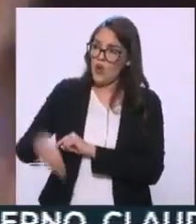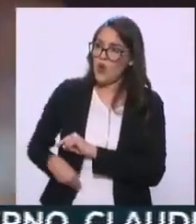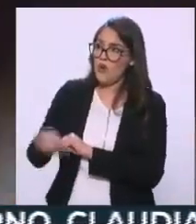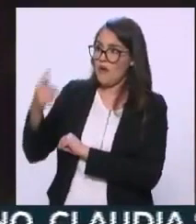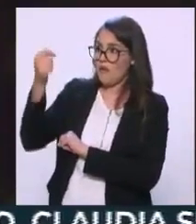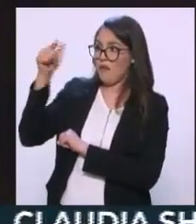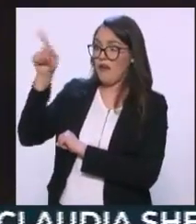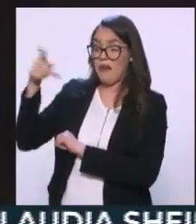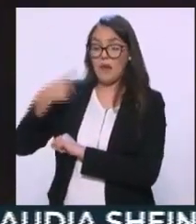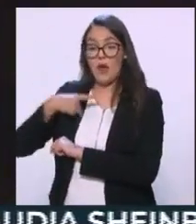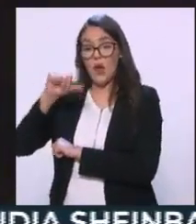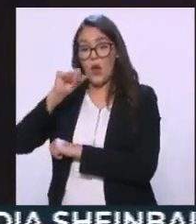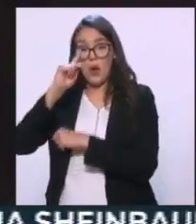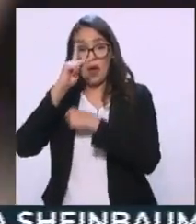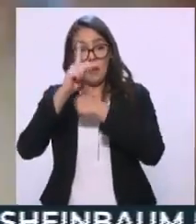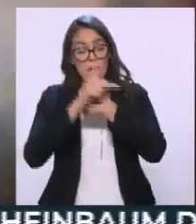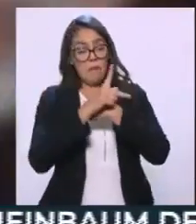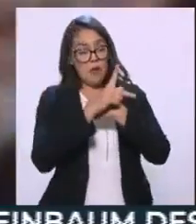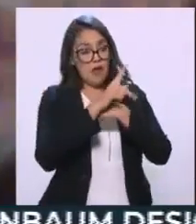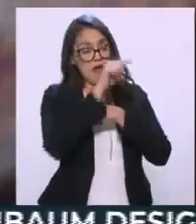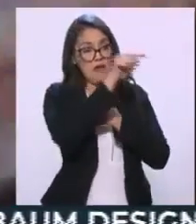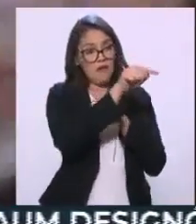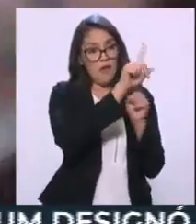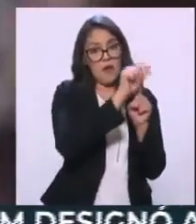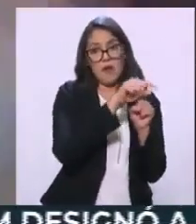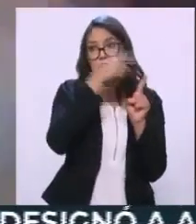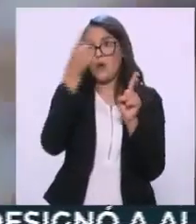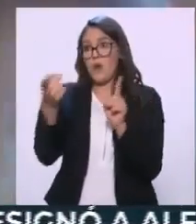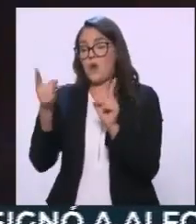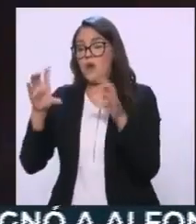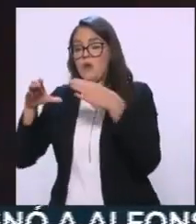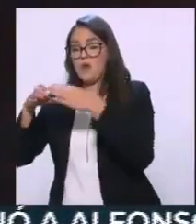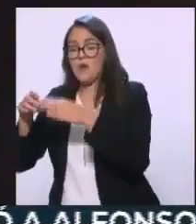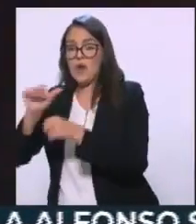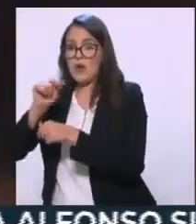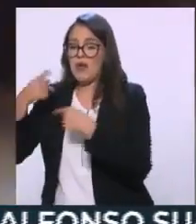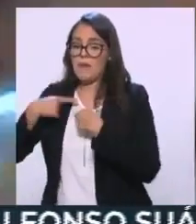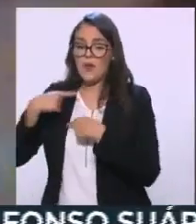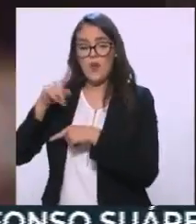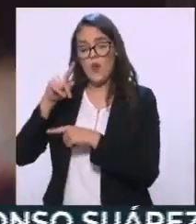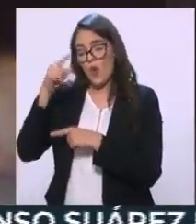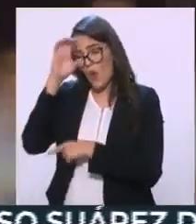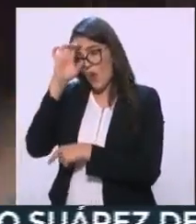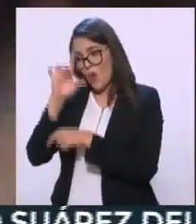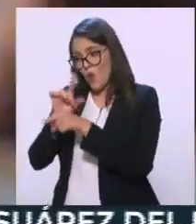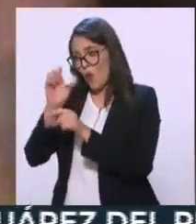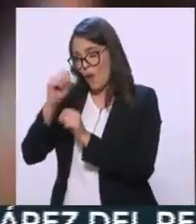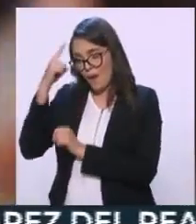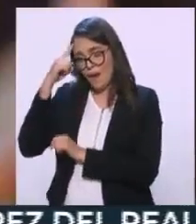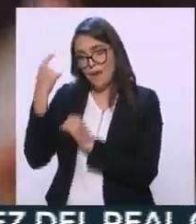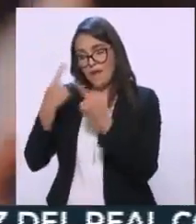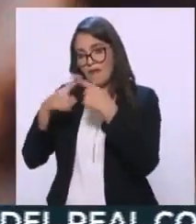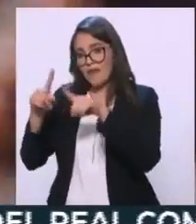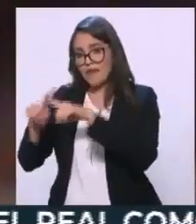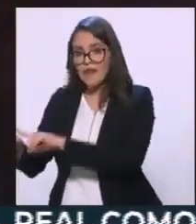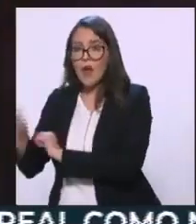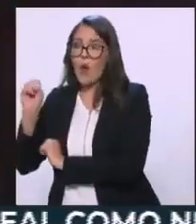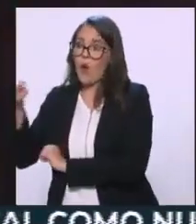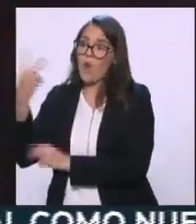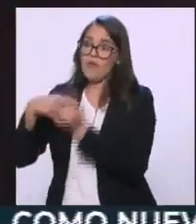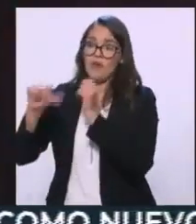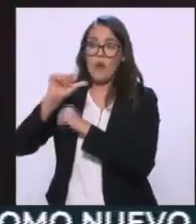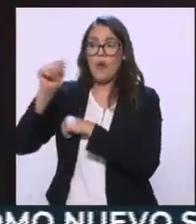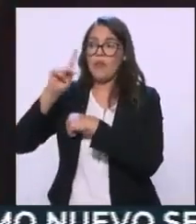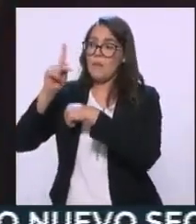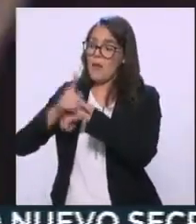extranjero, pero después resulta que es un populista, y después resulta que es un comunista, y después resulta que es alguien que es finalmente un intruso en el